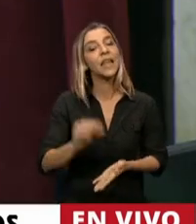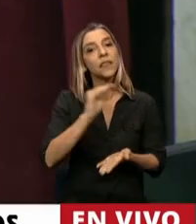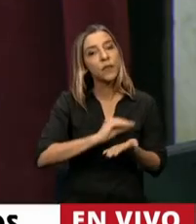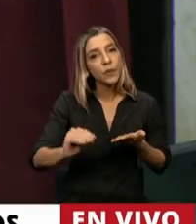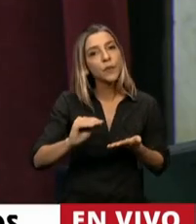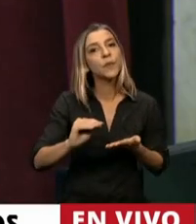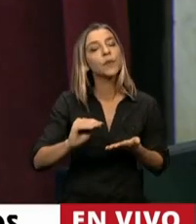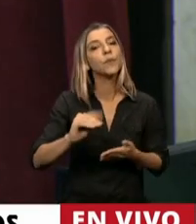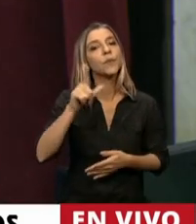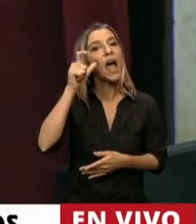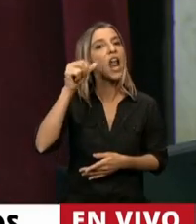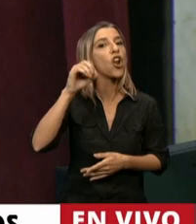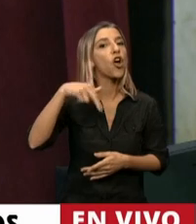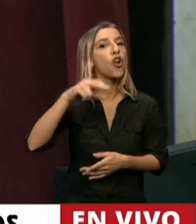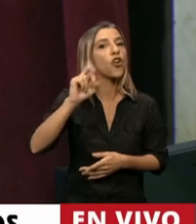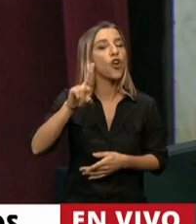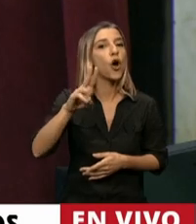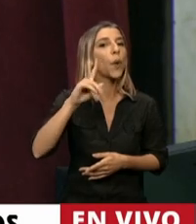Diputada Leonor Martínez Villada.